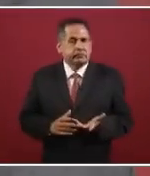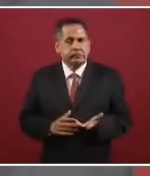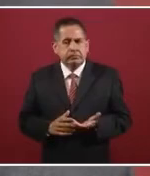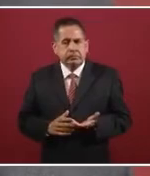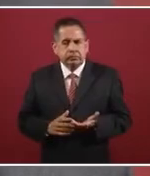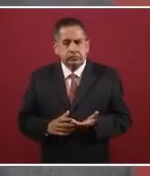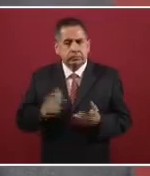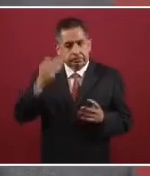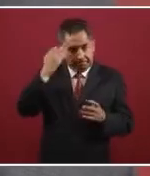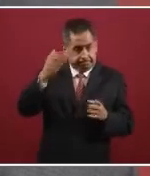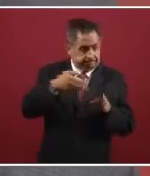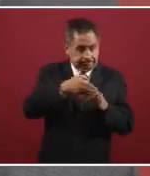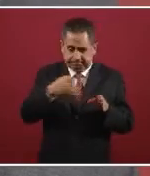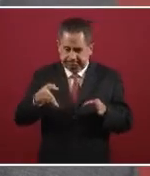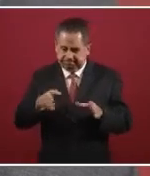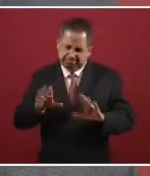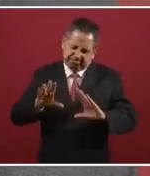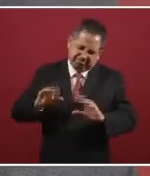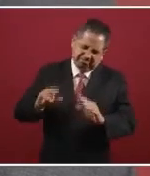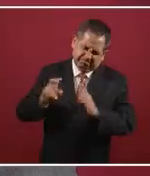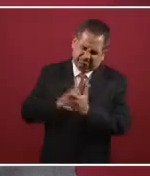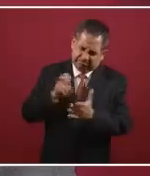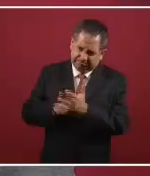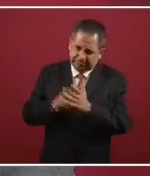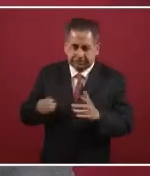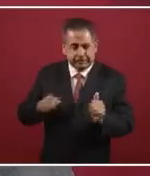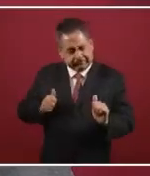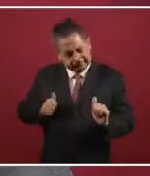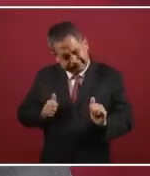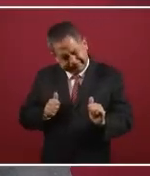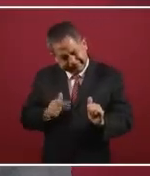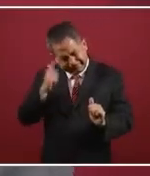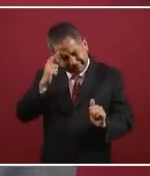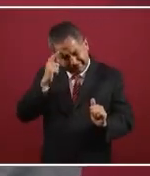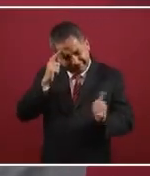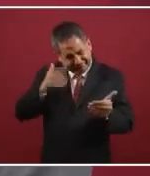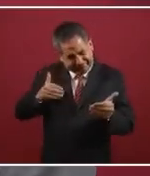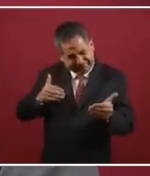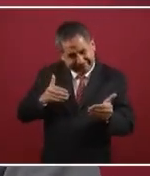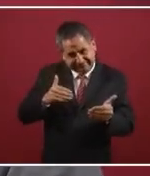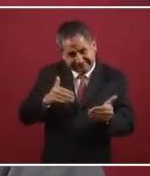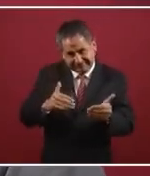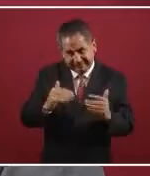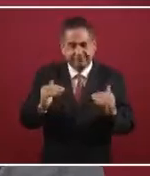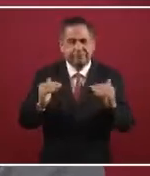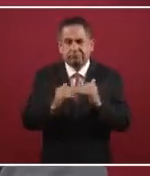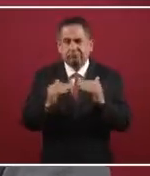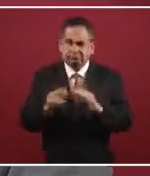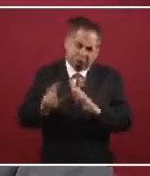un periodo de actualización, de